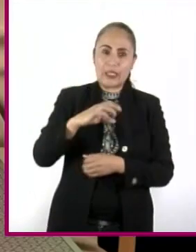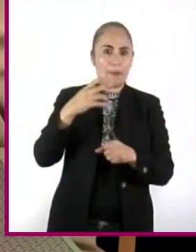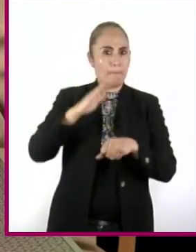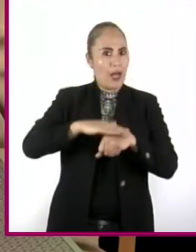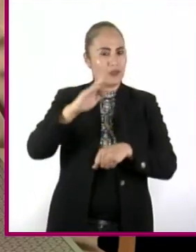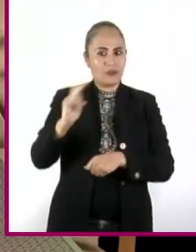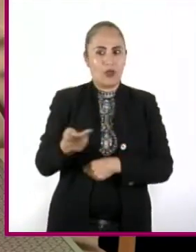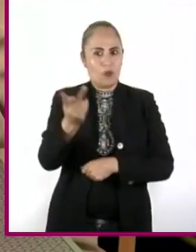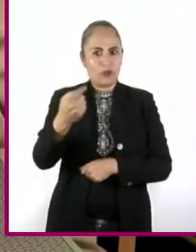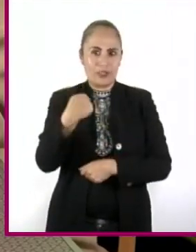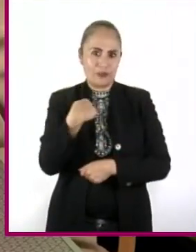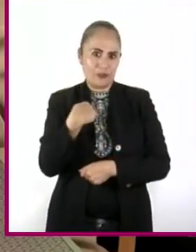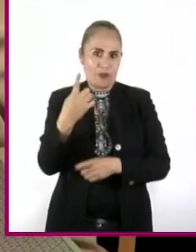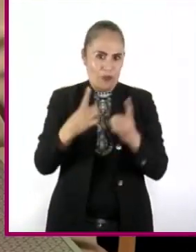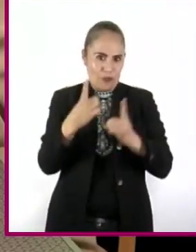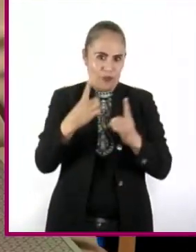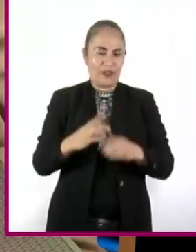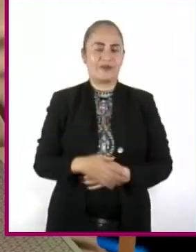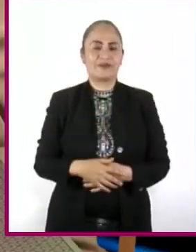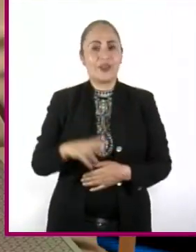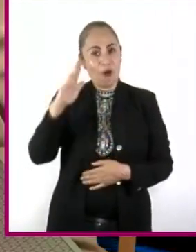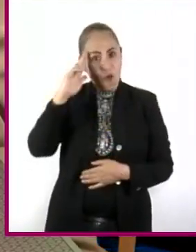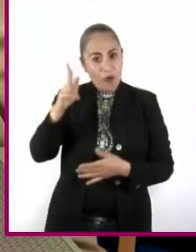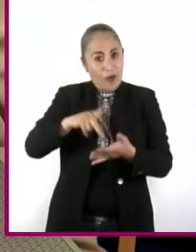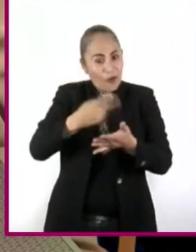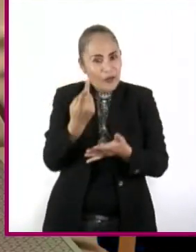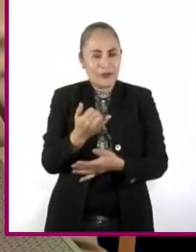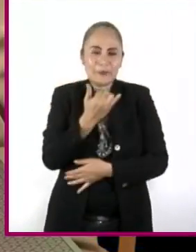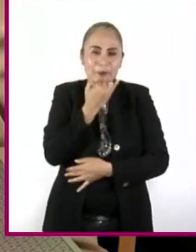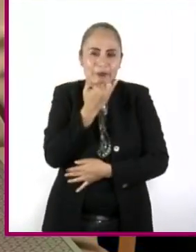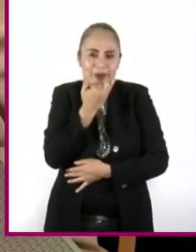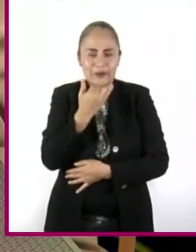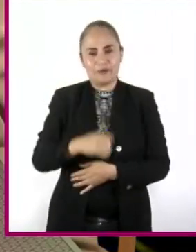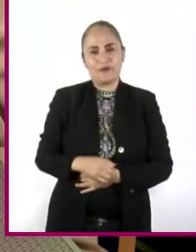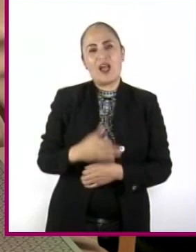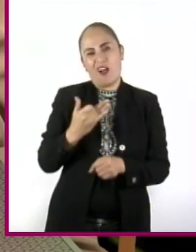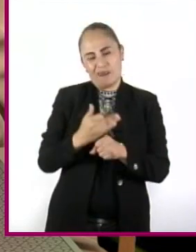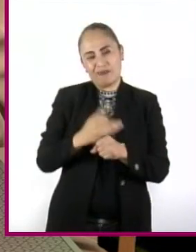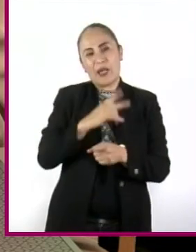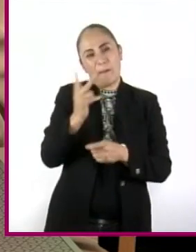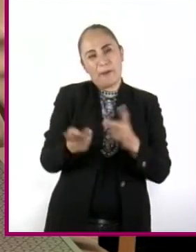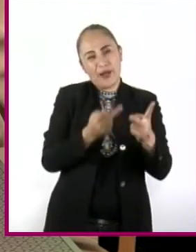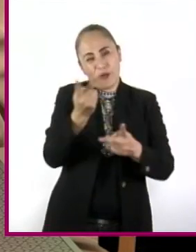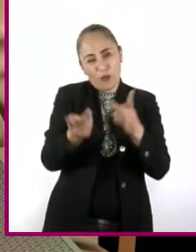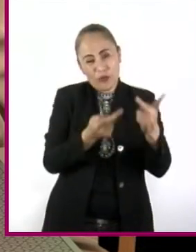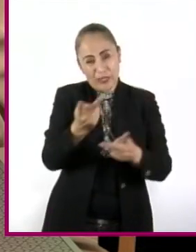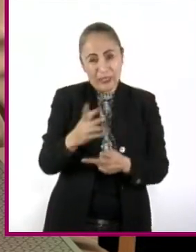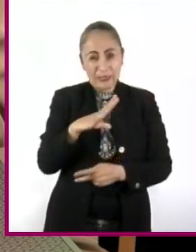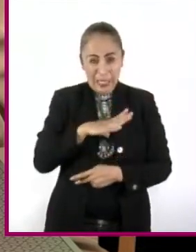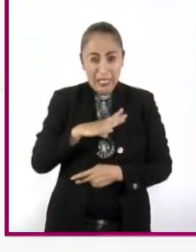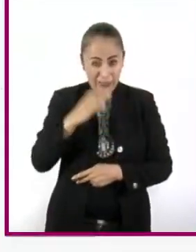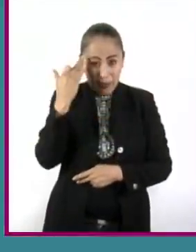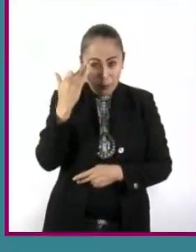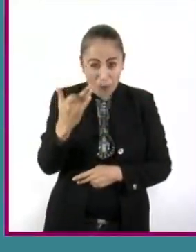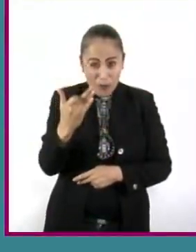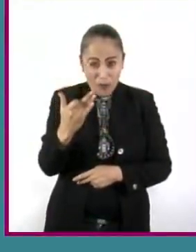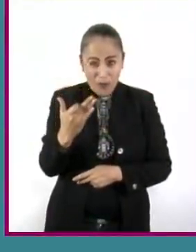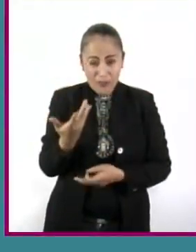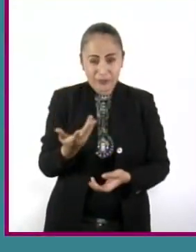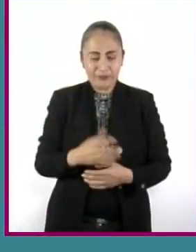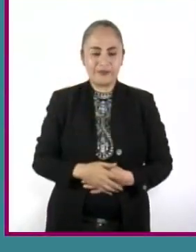preguntas. Hola de nuevo, doctor. Disculpe la molestia, pero nos surgieron más preguntas. ¿Tiene tiempo ahora?